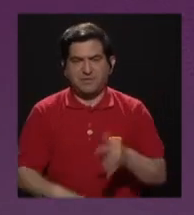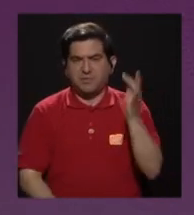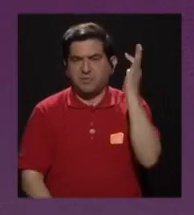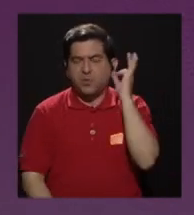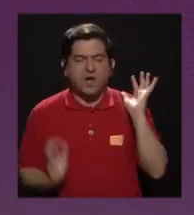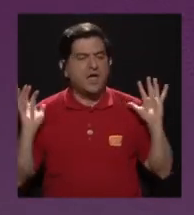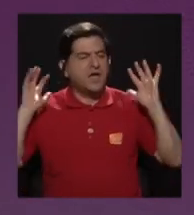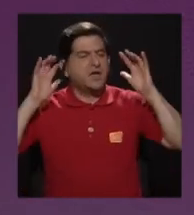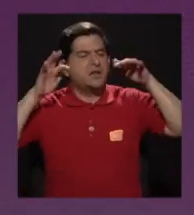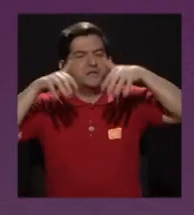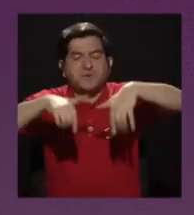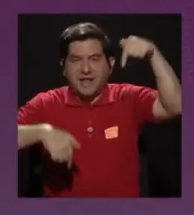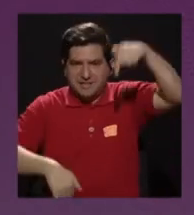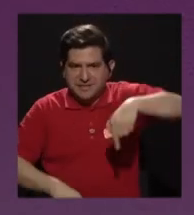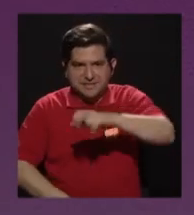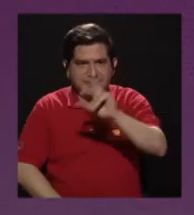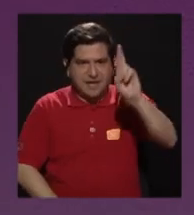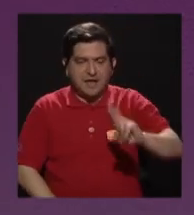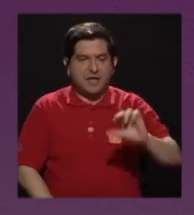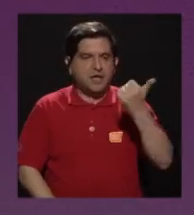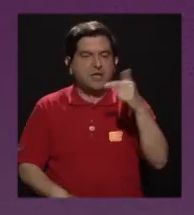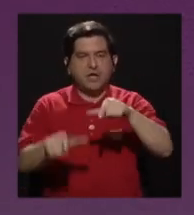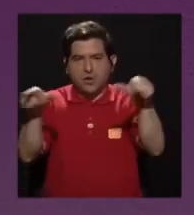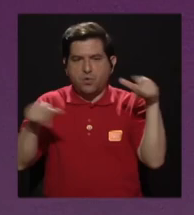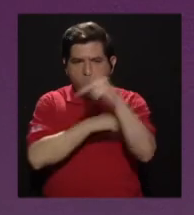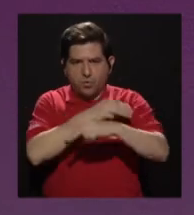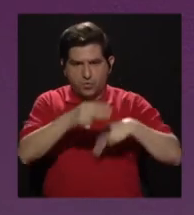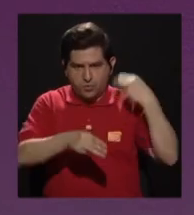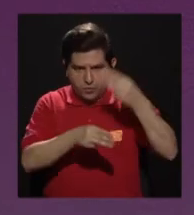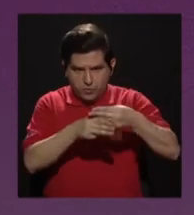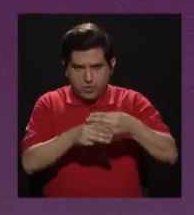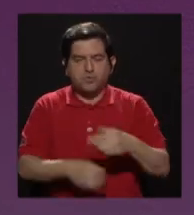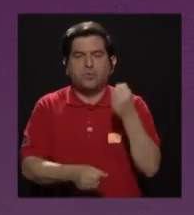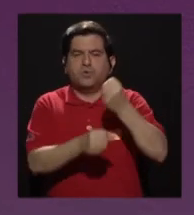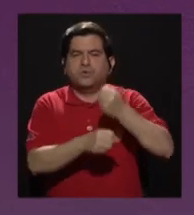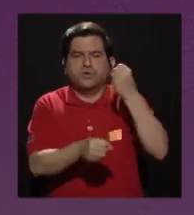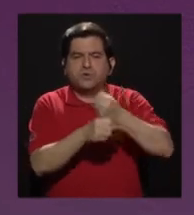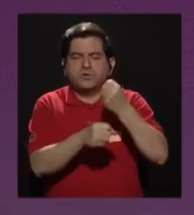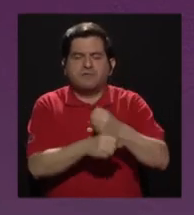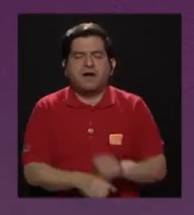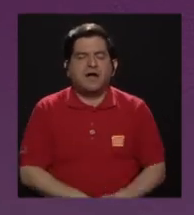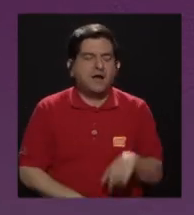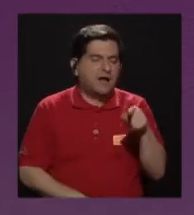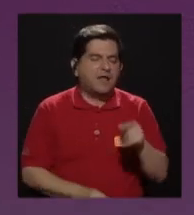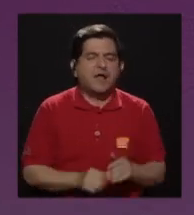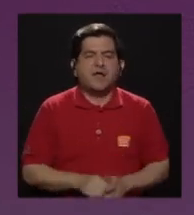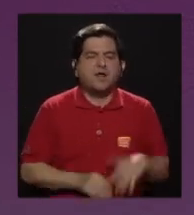mujeres migrantes en Costa Rica y en otras partes del mundo se incorporan a estas labores de cuido que